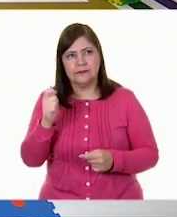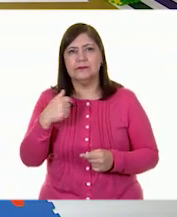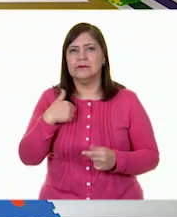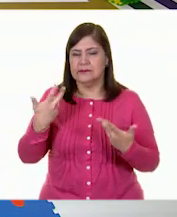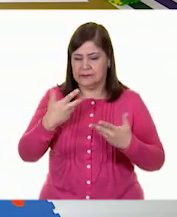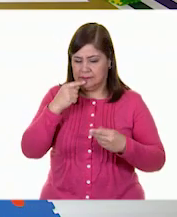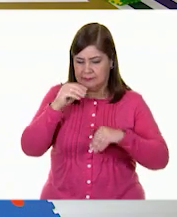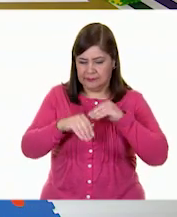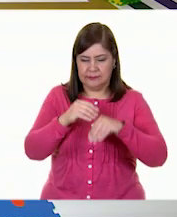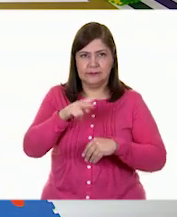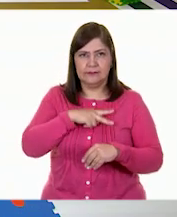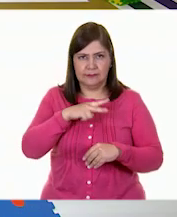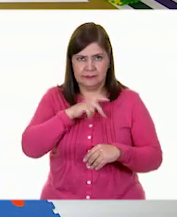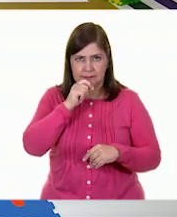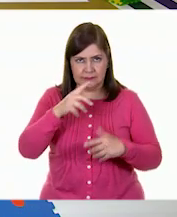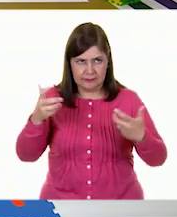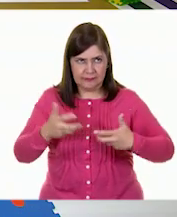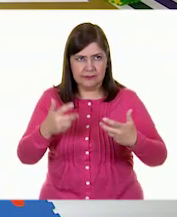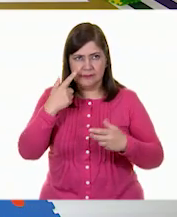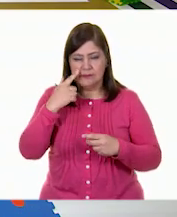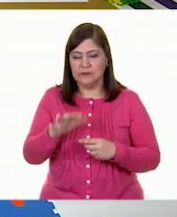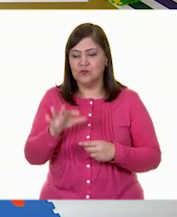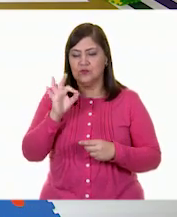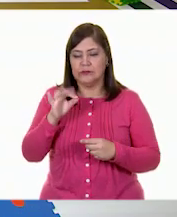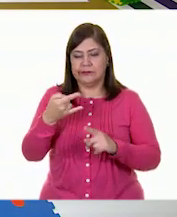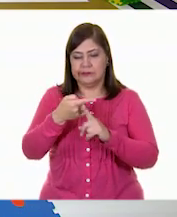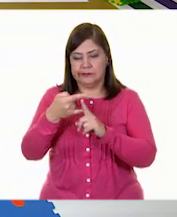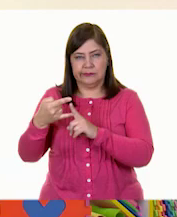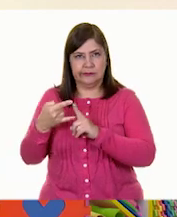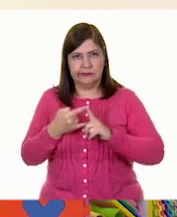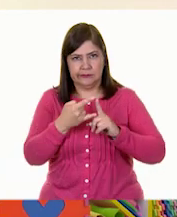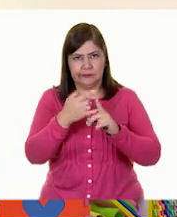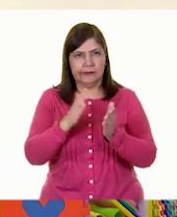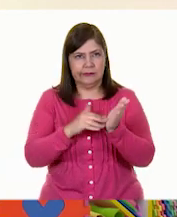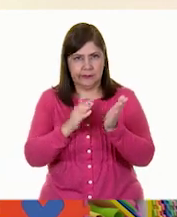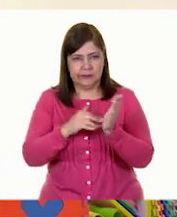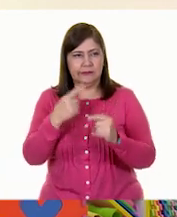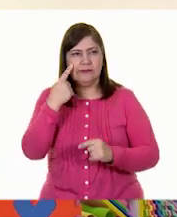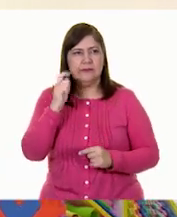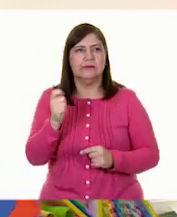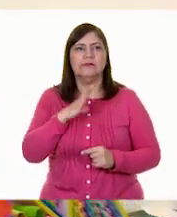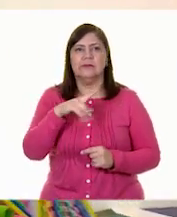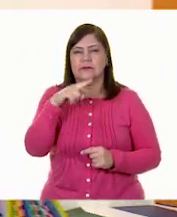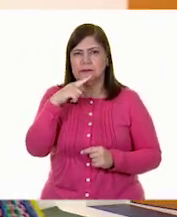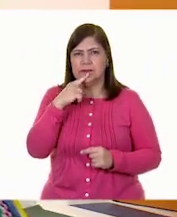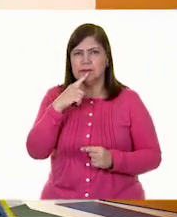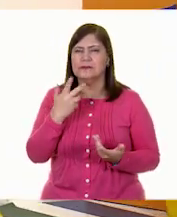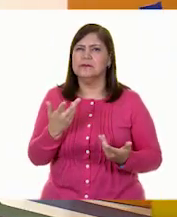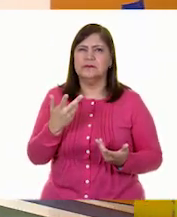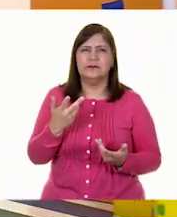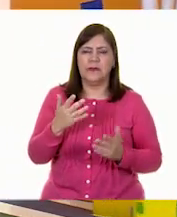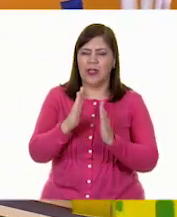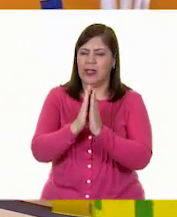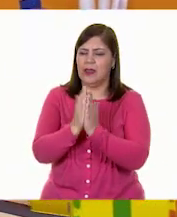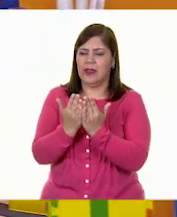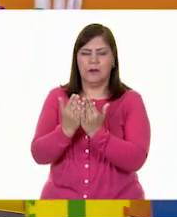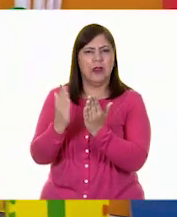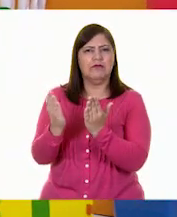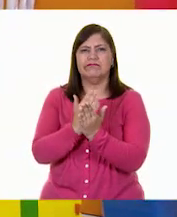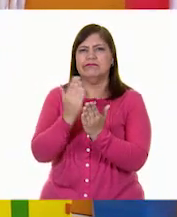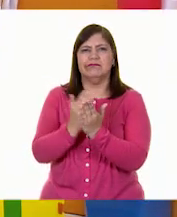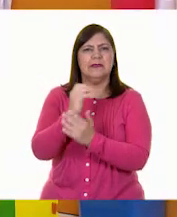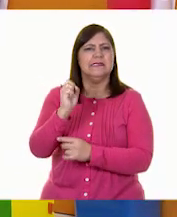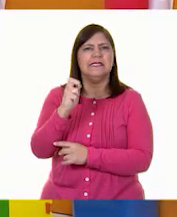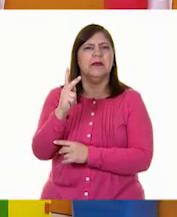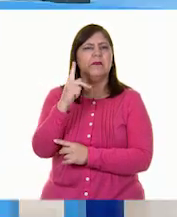la mía, ¿eh? Sí. Aquí voy a elegir una tarjetita, bien. Un lápiz. Ajá. ¿Qué nos dice nuestro libro de texto que tenemos que